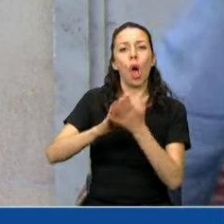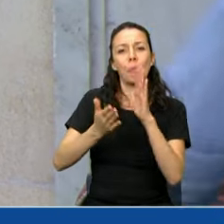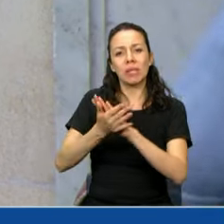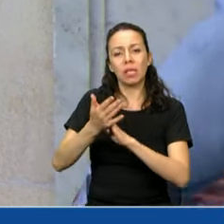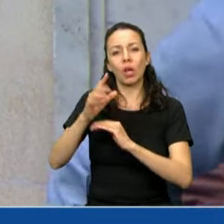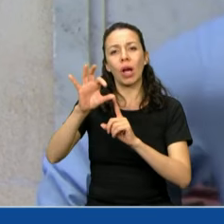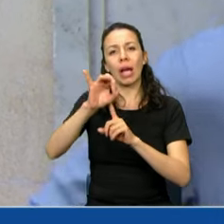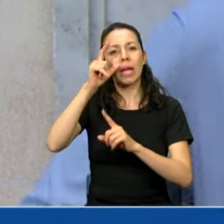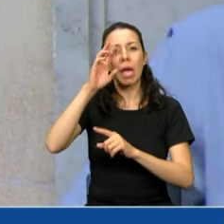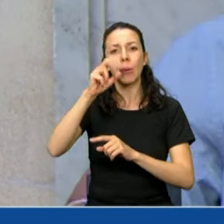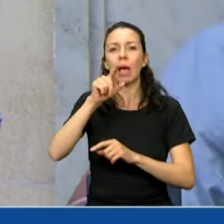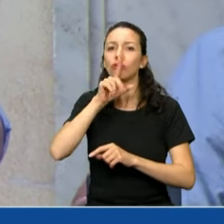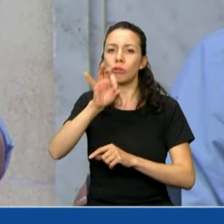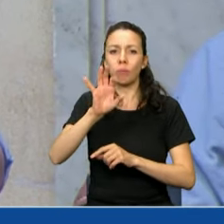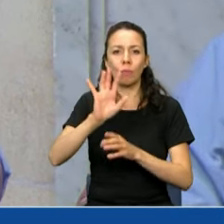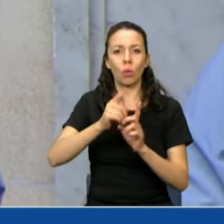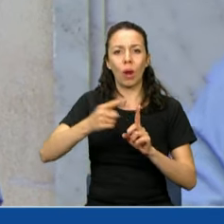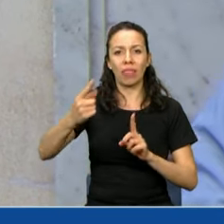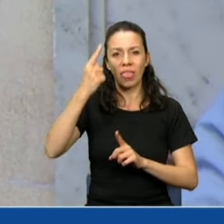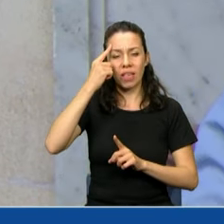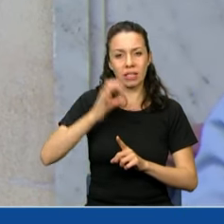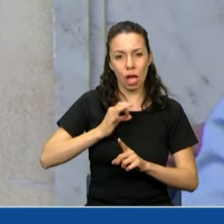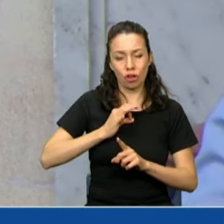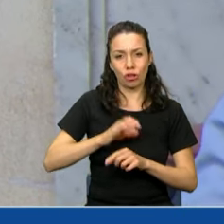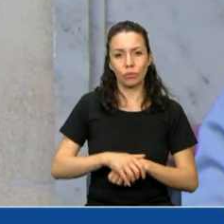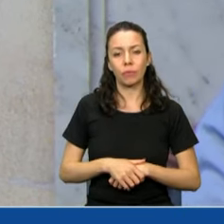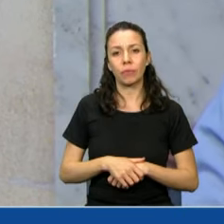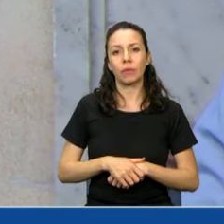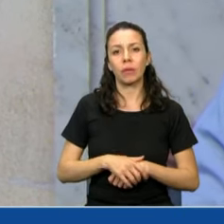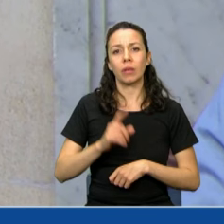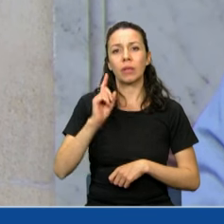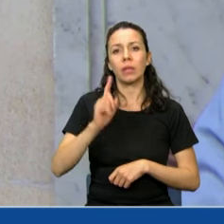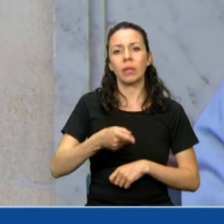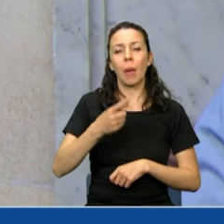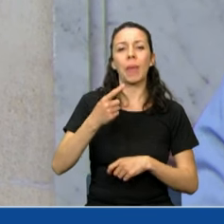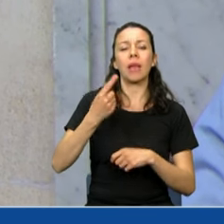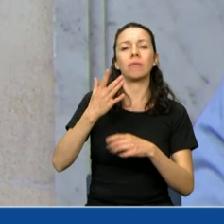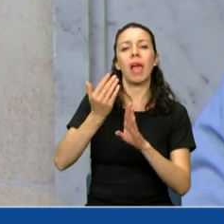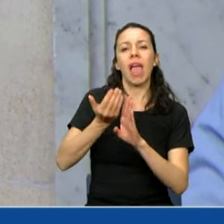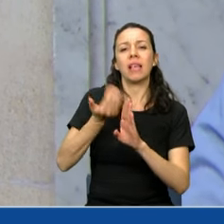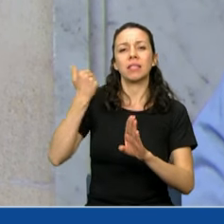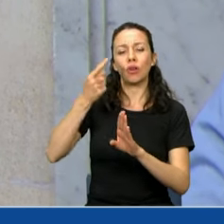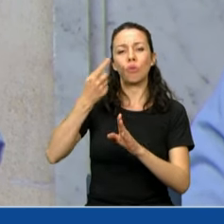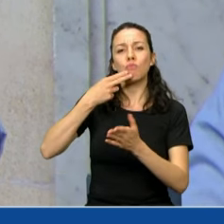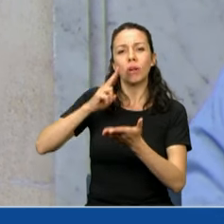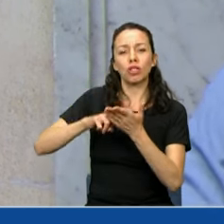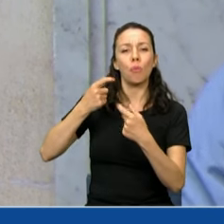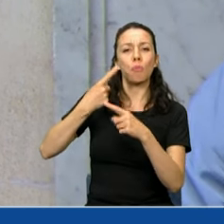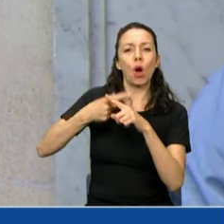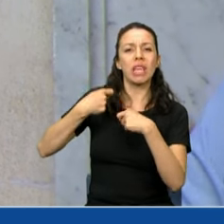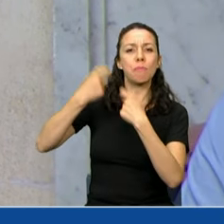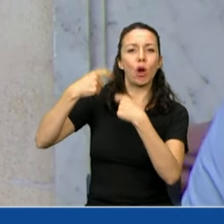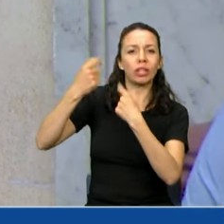quebrantos en 10 años importaciones de bien